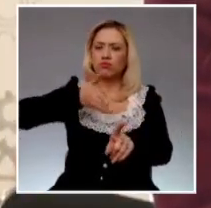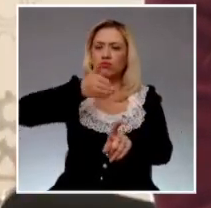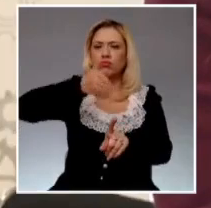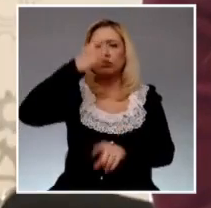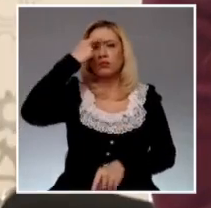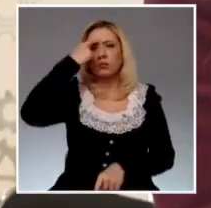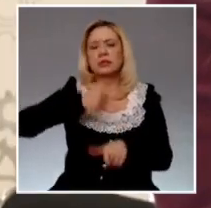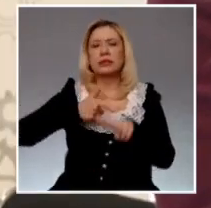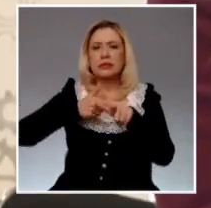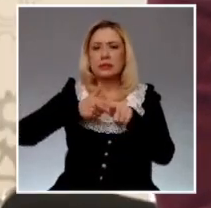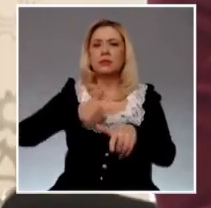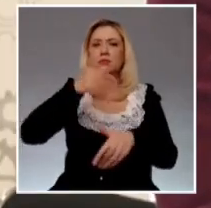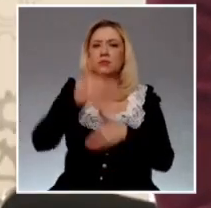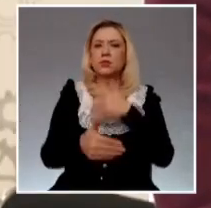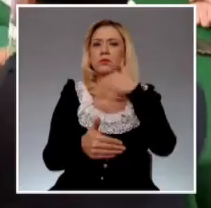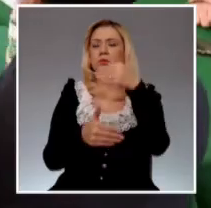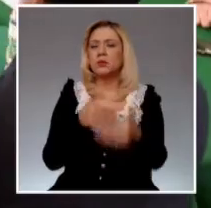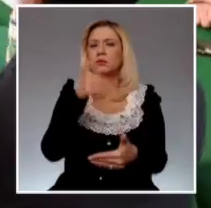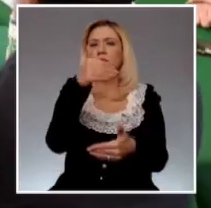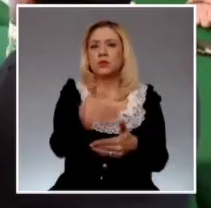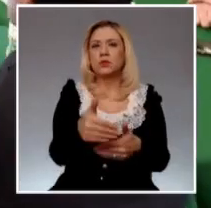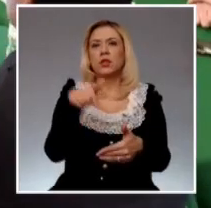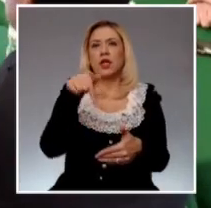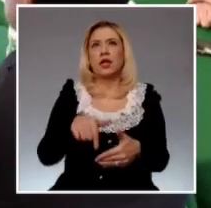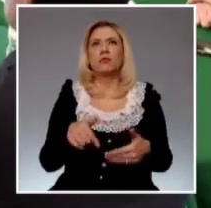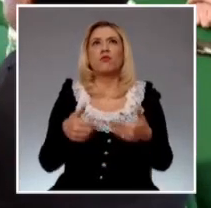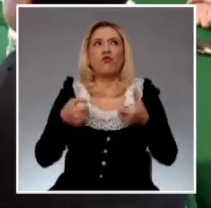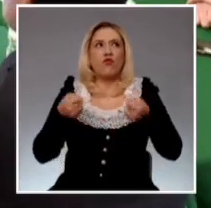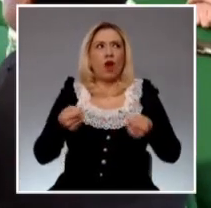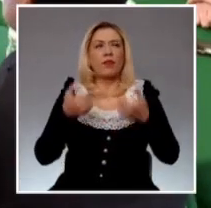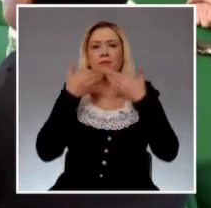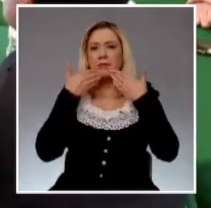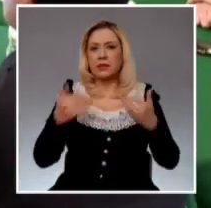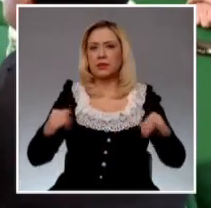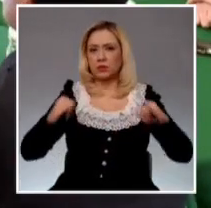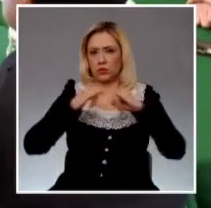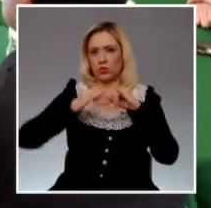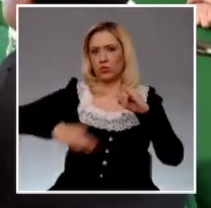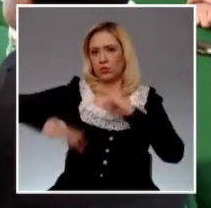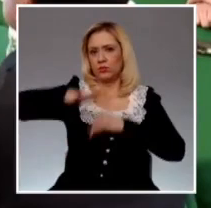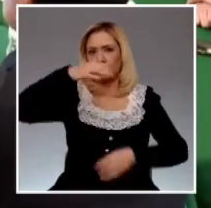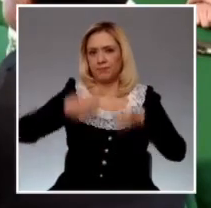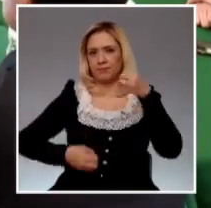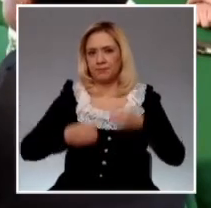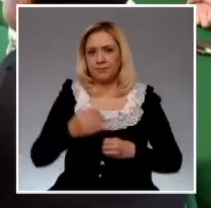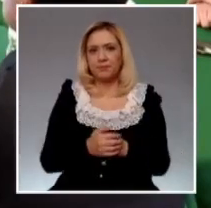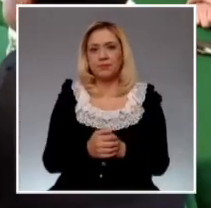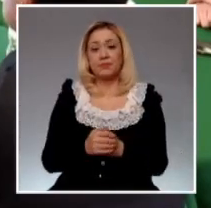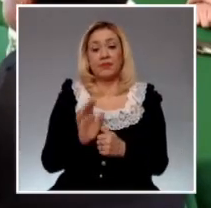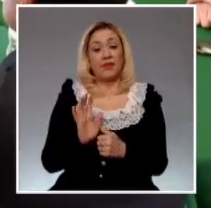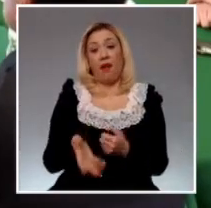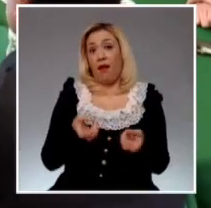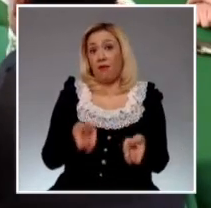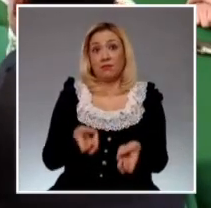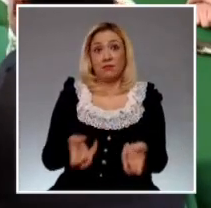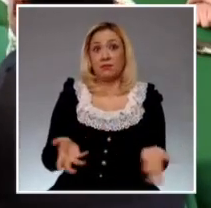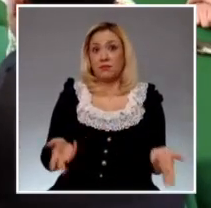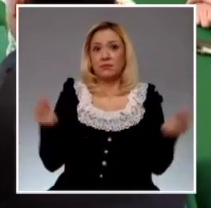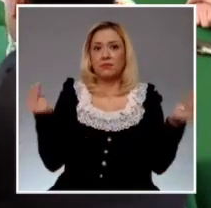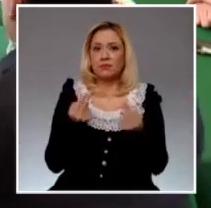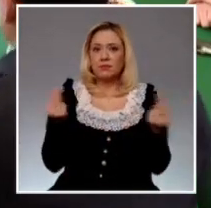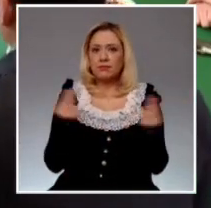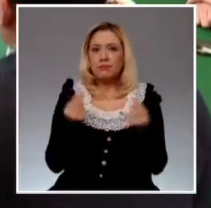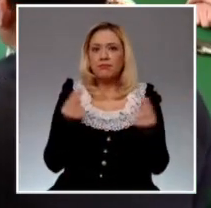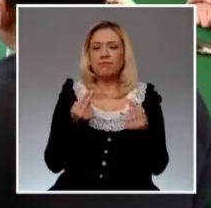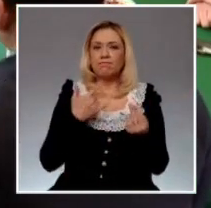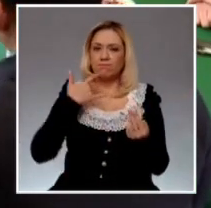de esta institución. Dijo que el proceso electoral que ya está en marcha requiere de su mayor empeño y